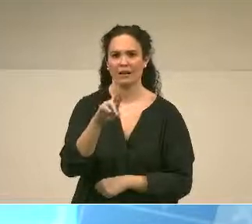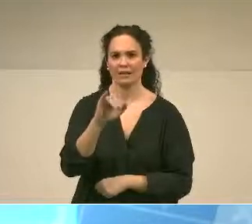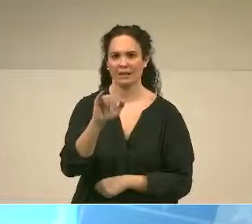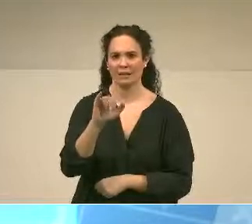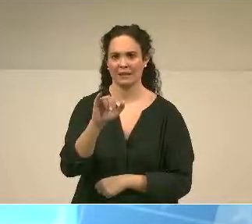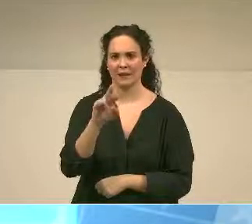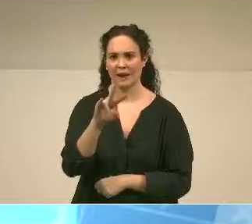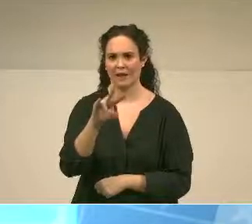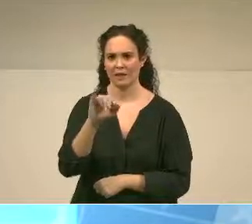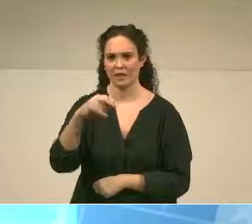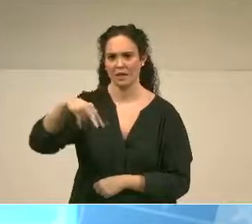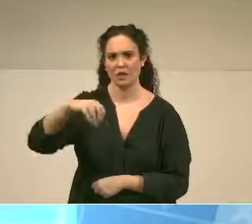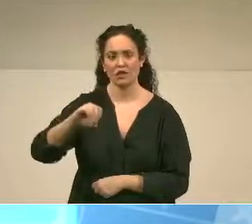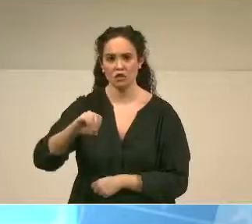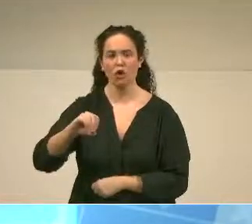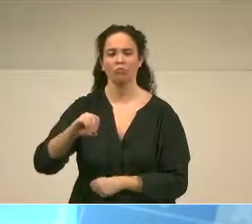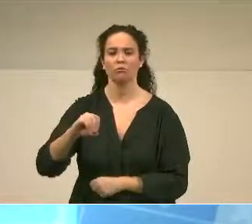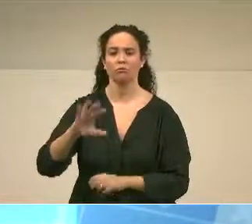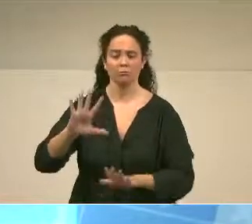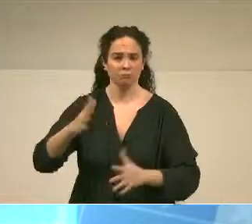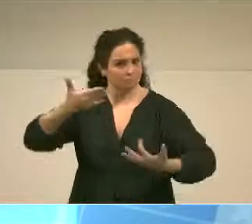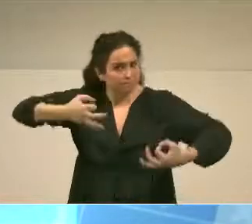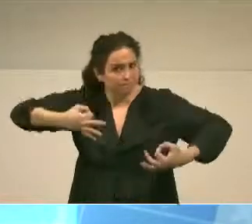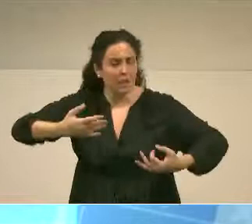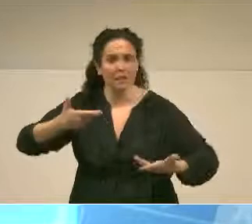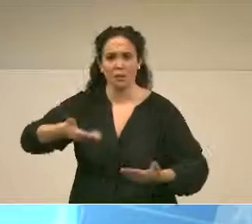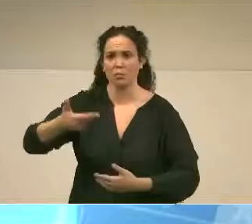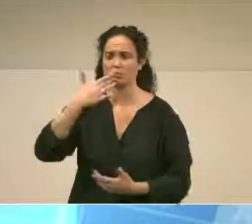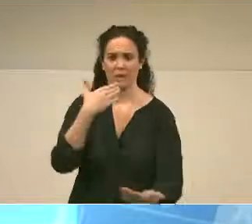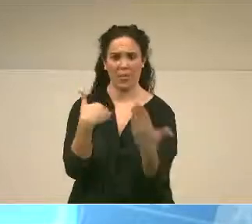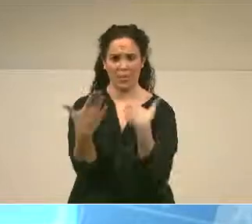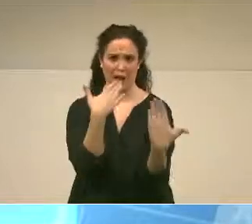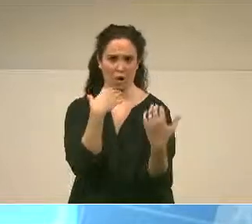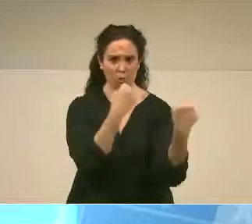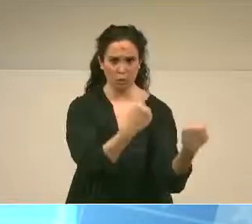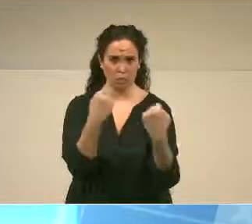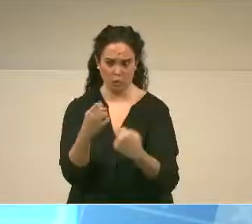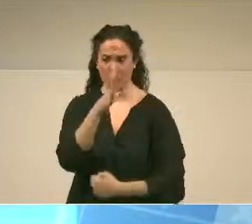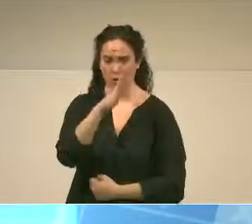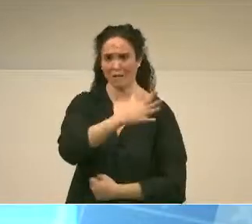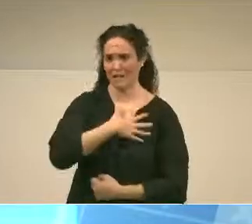cuestión es mediante el diálogo interinstitucional y es lo que nos proponemos hacer.